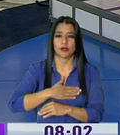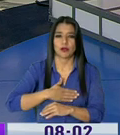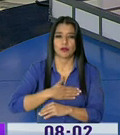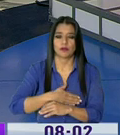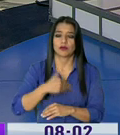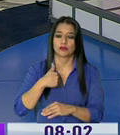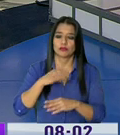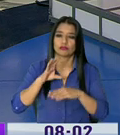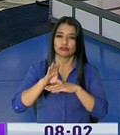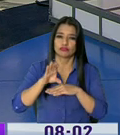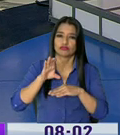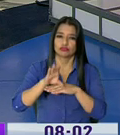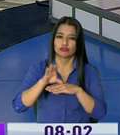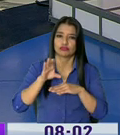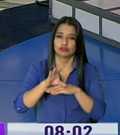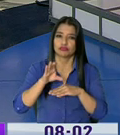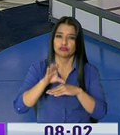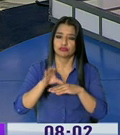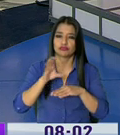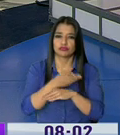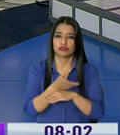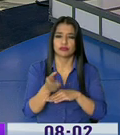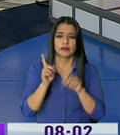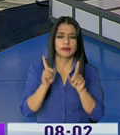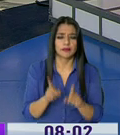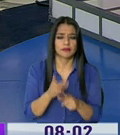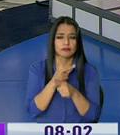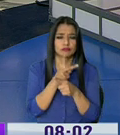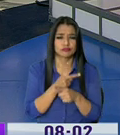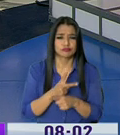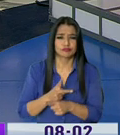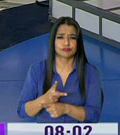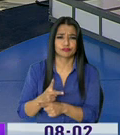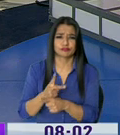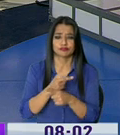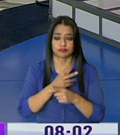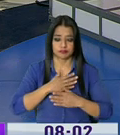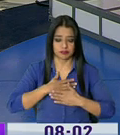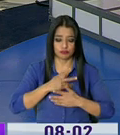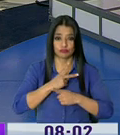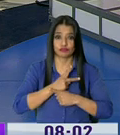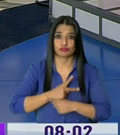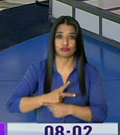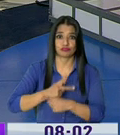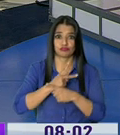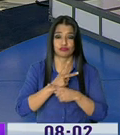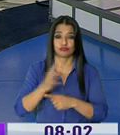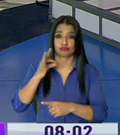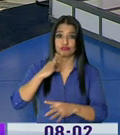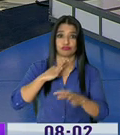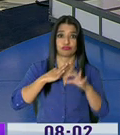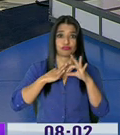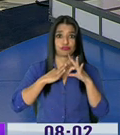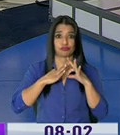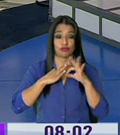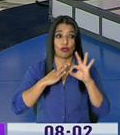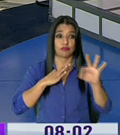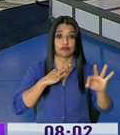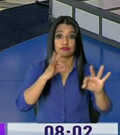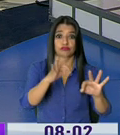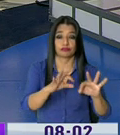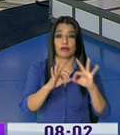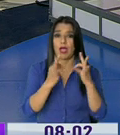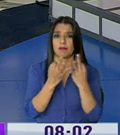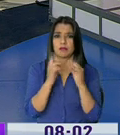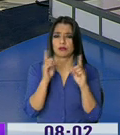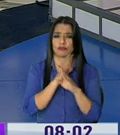de repetirle que usted tome todas las precauciones necesarias para evitar un contagio suyo y a su familia. Por